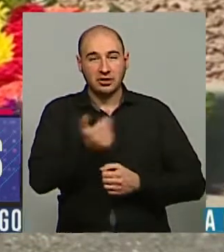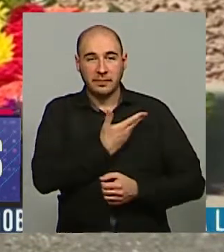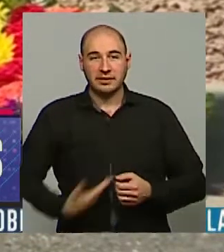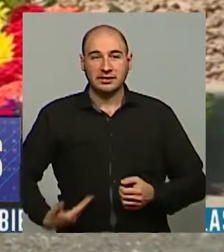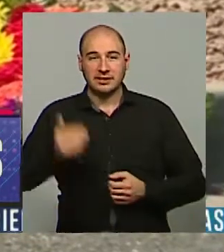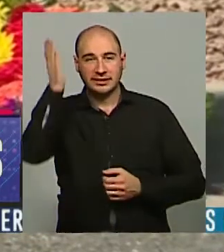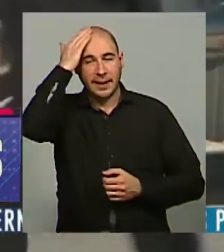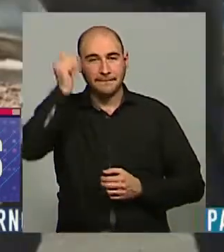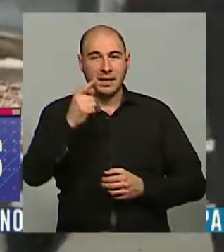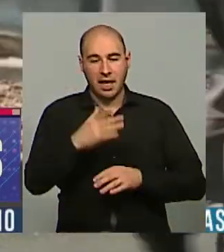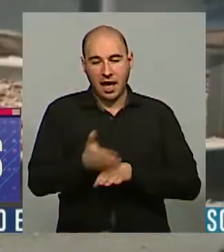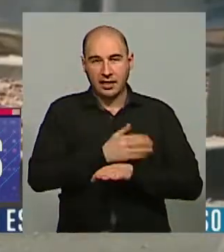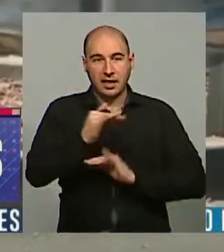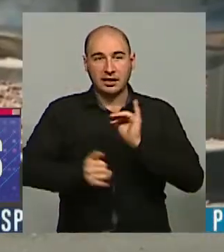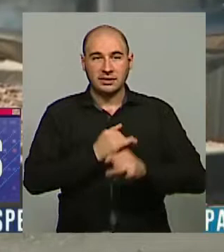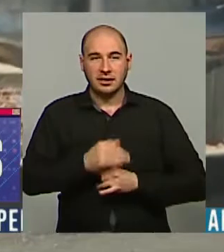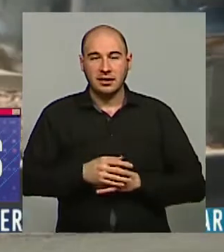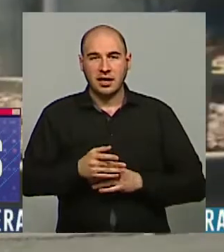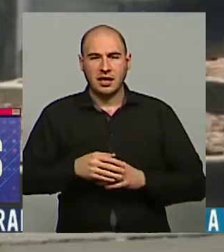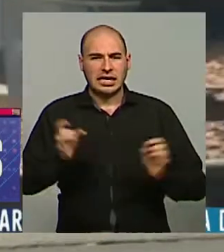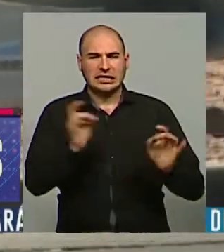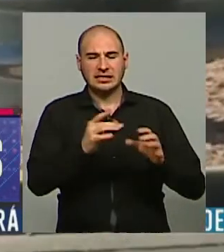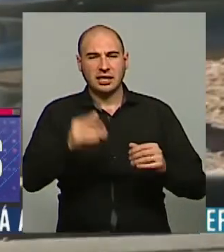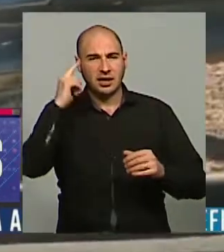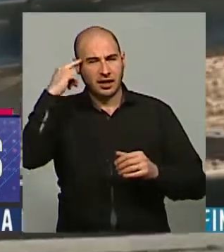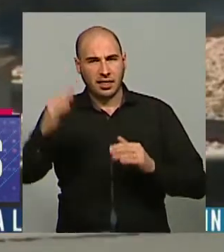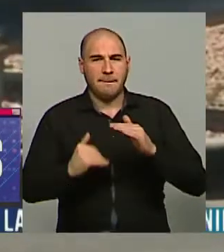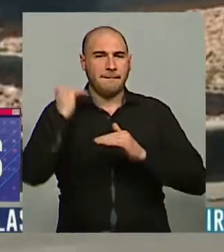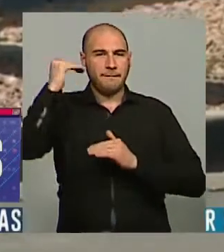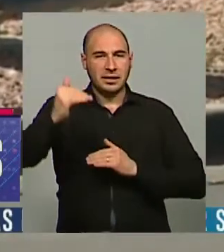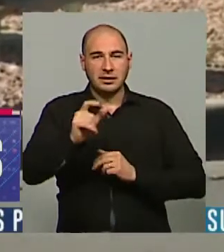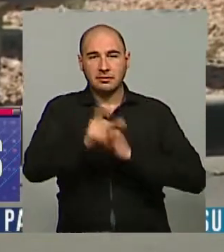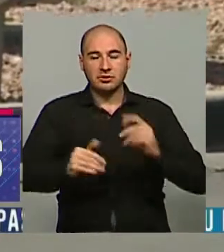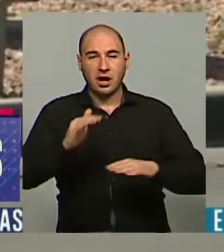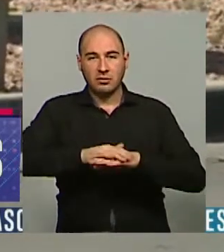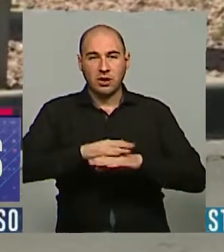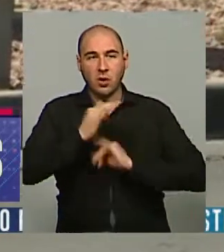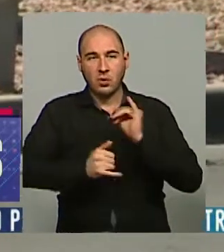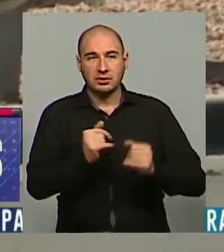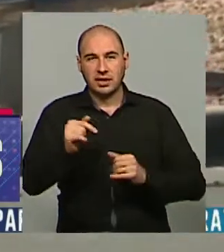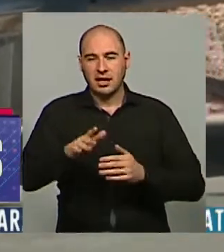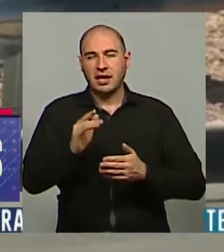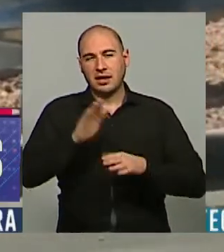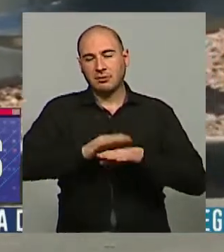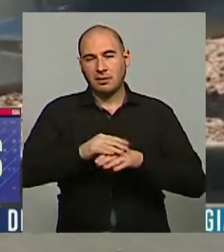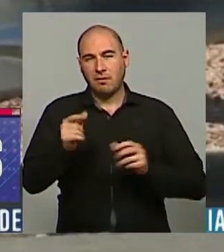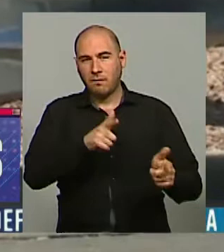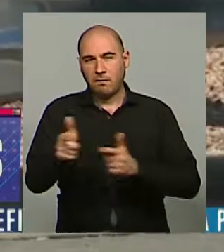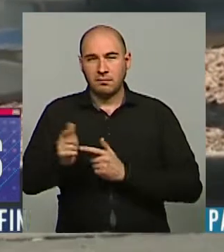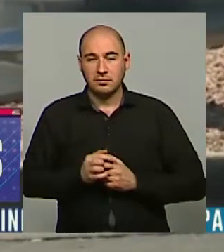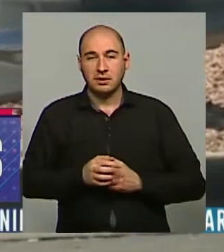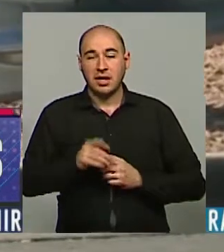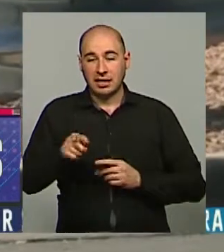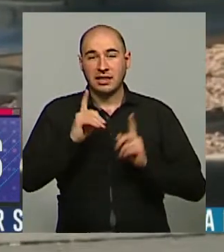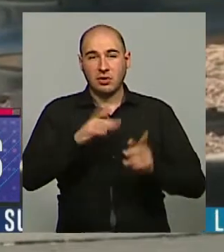presidente Donald Trump hizo más temprano, en la que condenó la ideología supremacista que, según las autoridades, puede estar detrás de la matanza. Ebrard